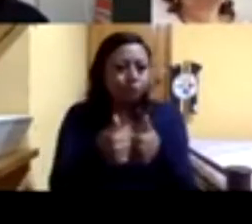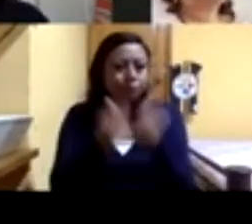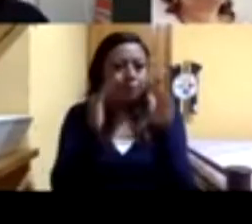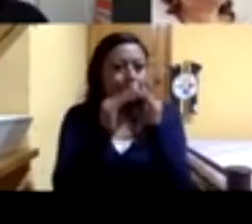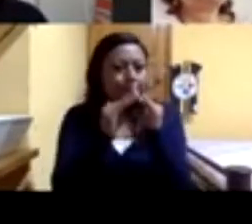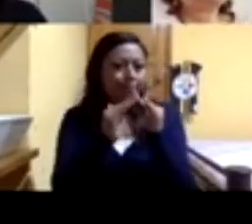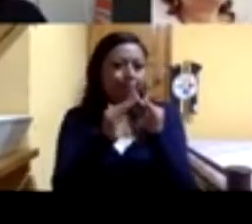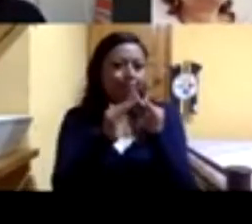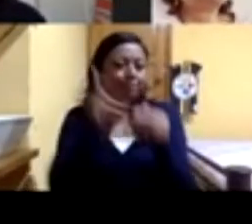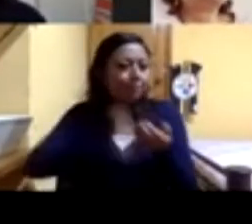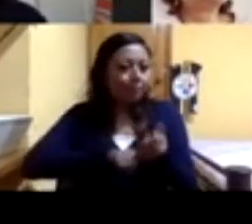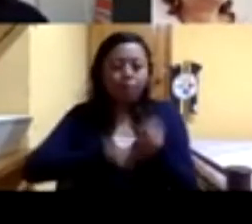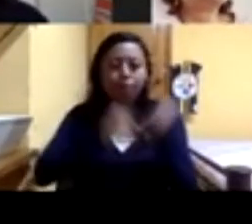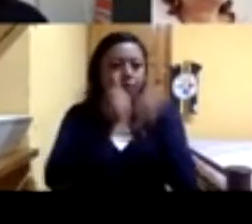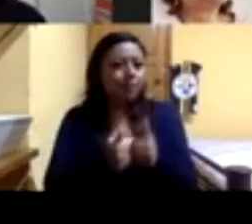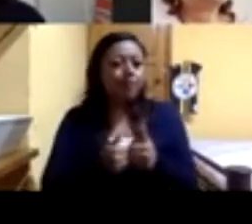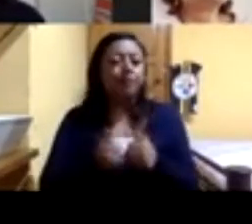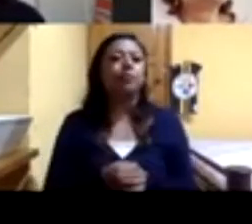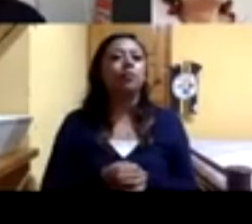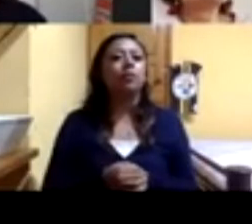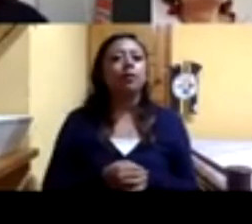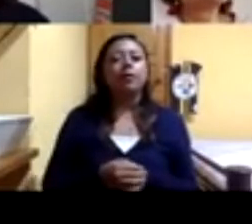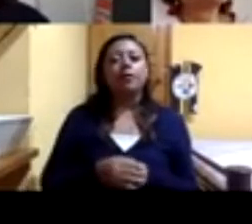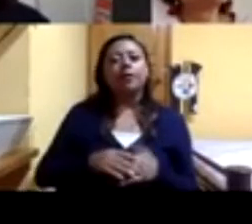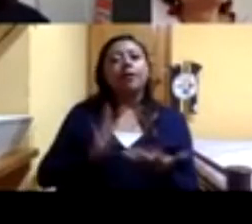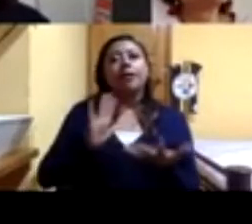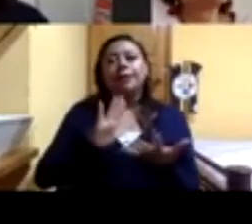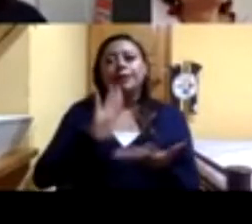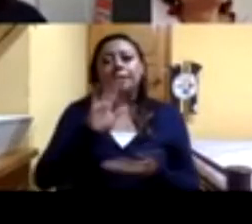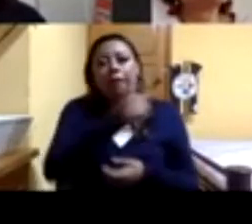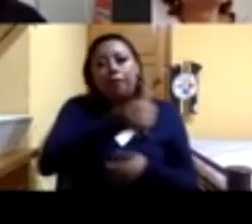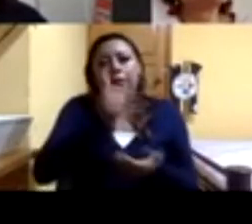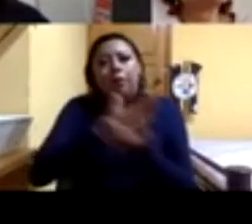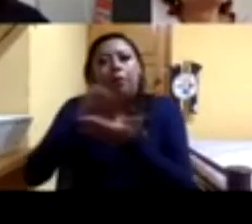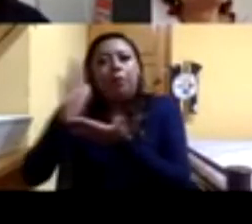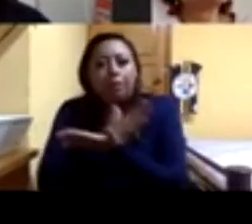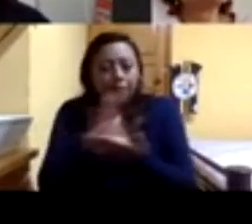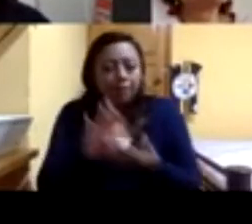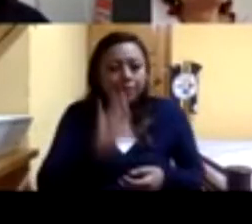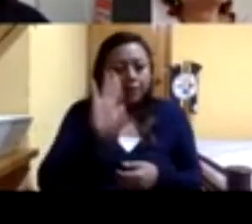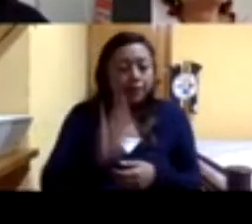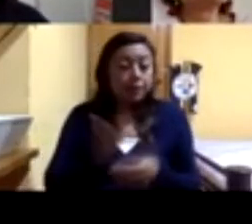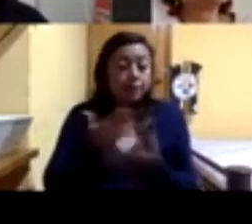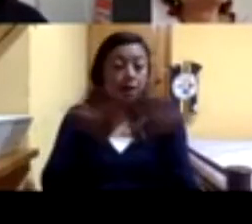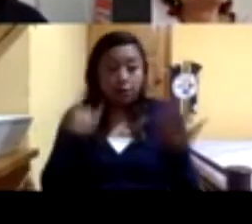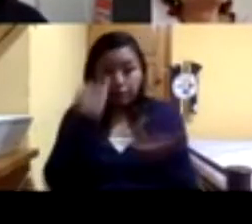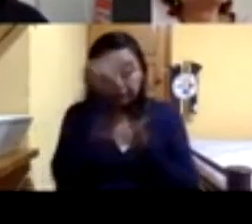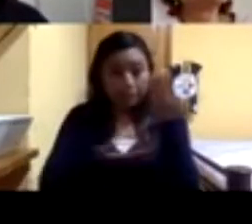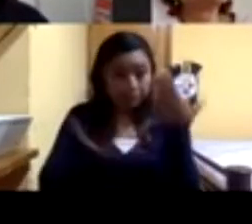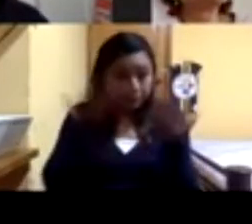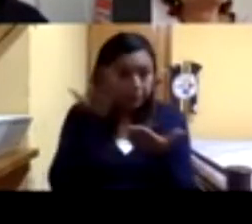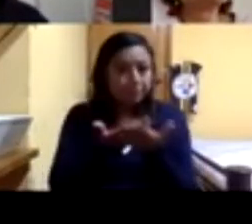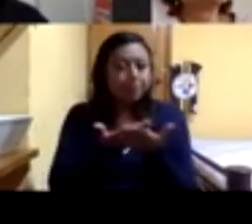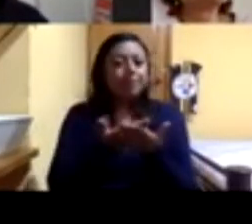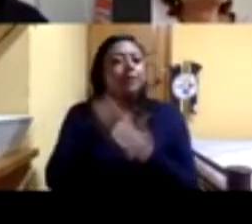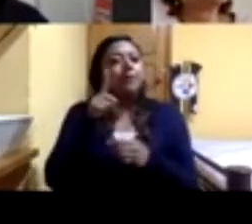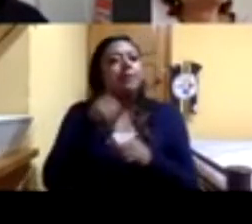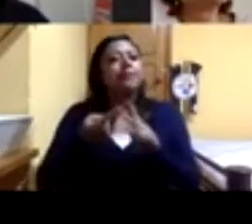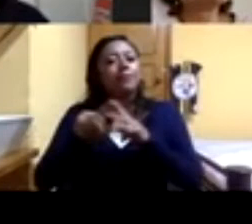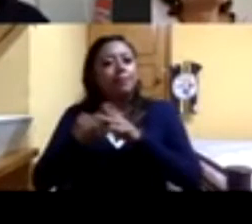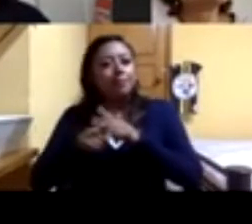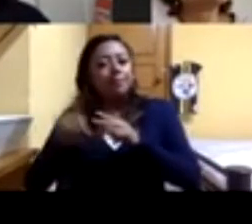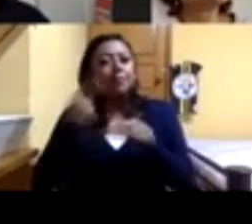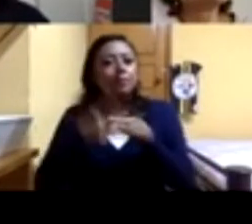esta iniciativa que ha encabezado la comisionada Mari Carmen Nava y que ha contado con el